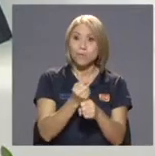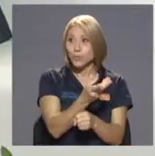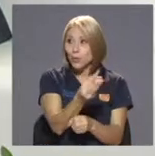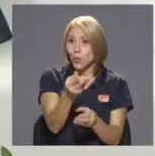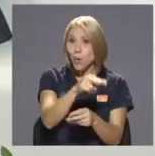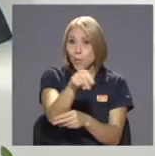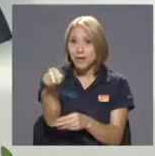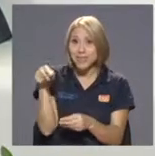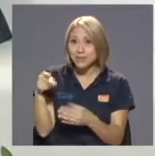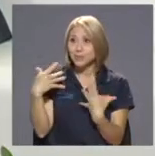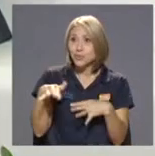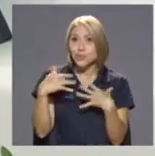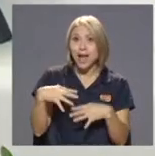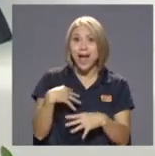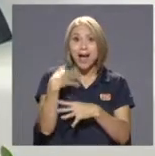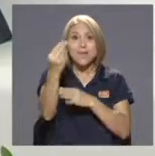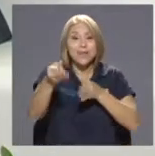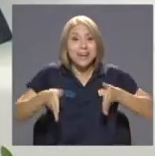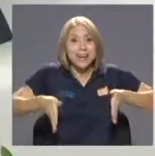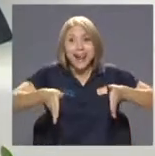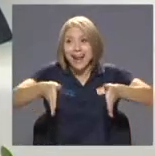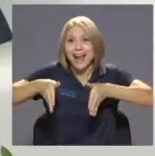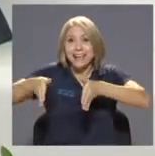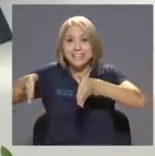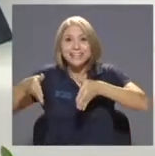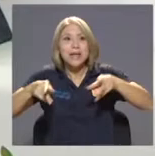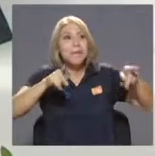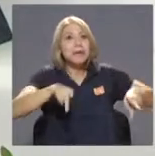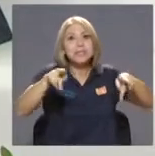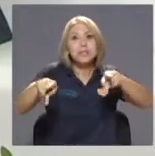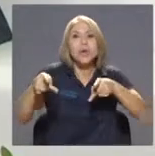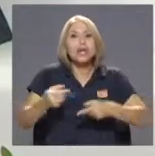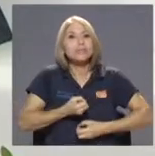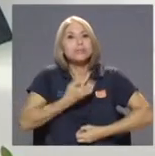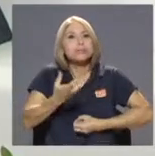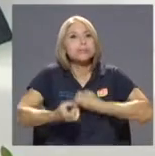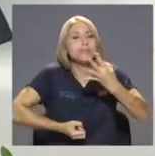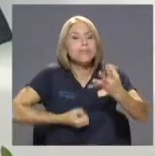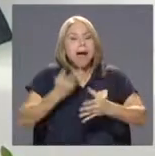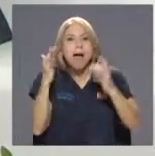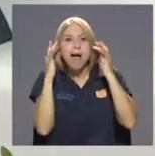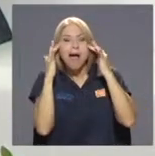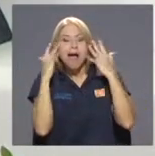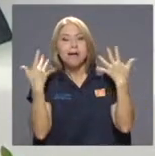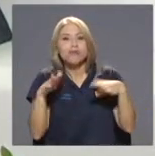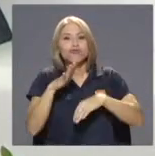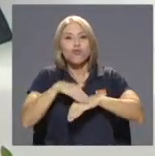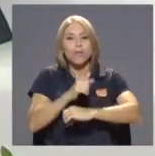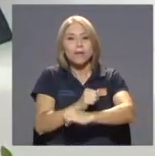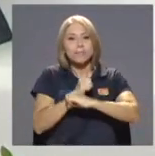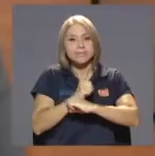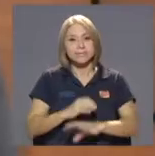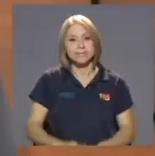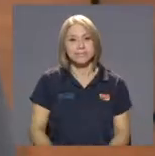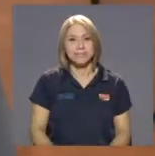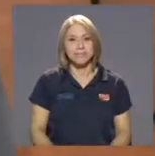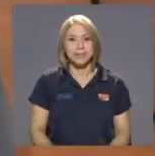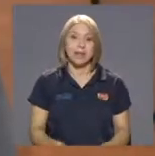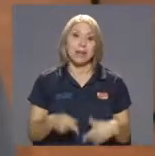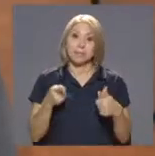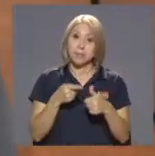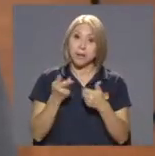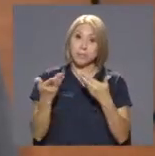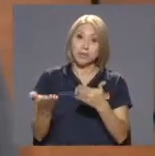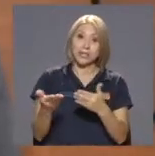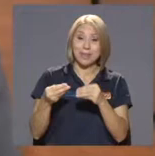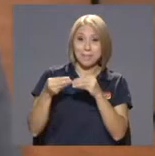recoge perfectamente como el sentir colectivo sobre la preocupación que hay en torno a la seguridad. Primero, usted tiene menos